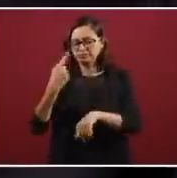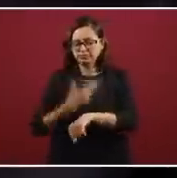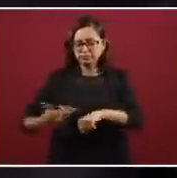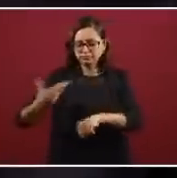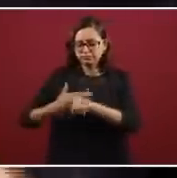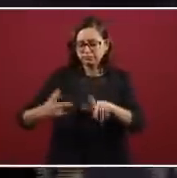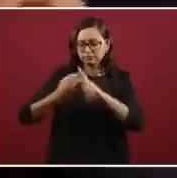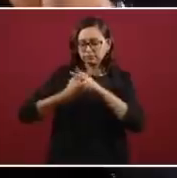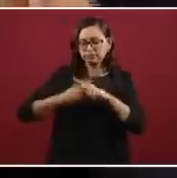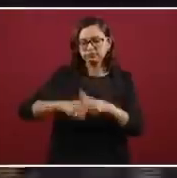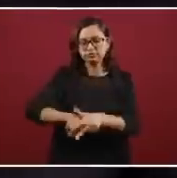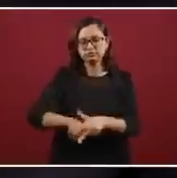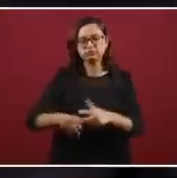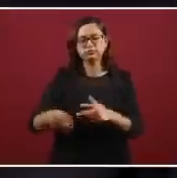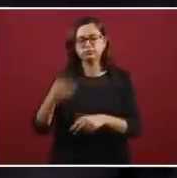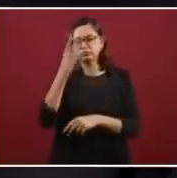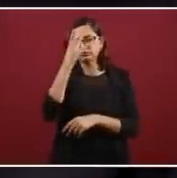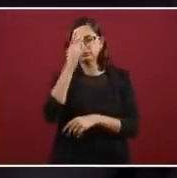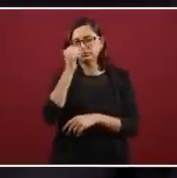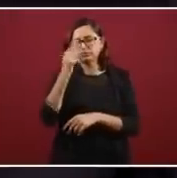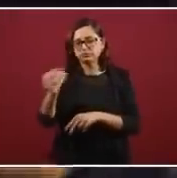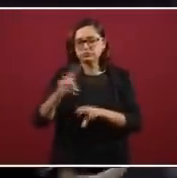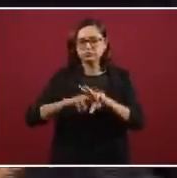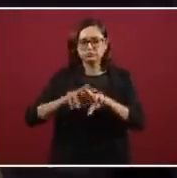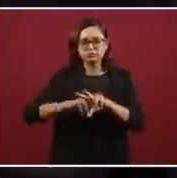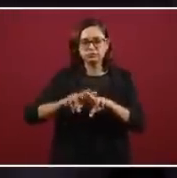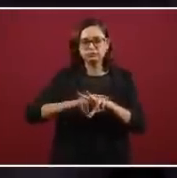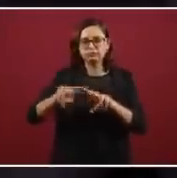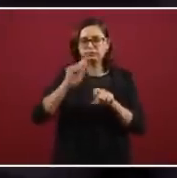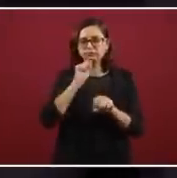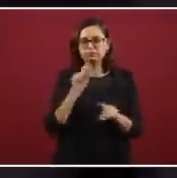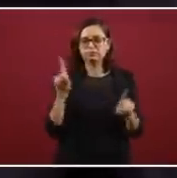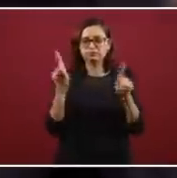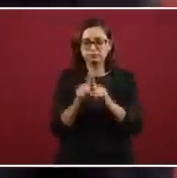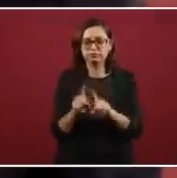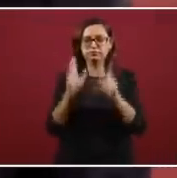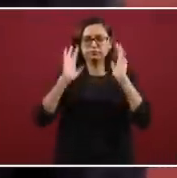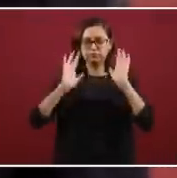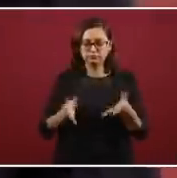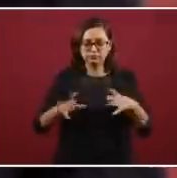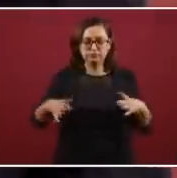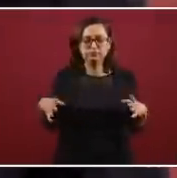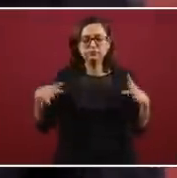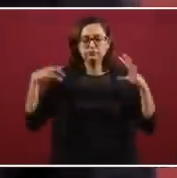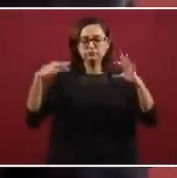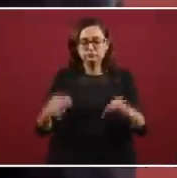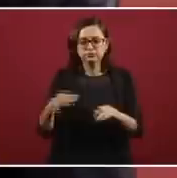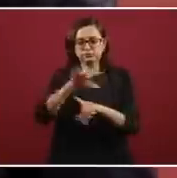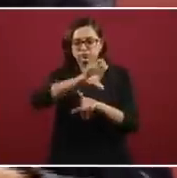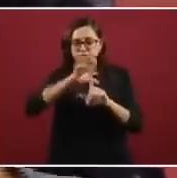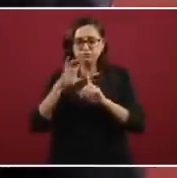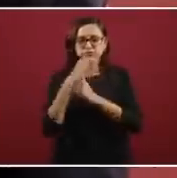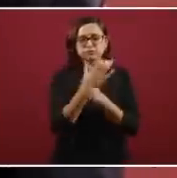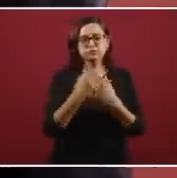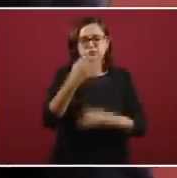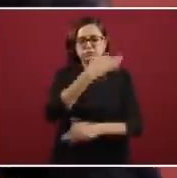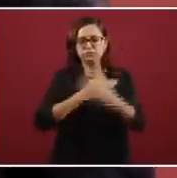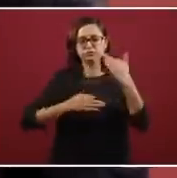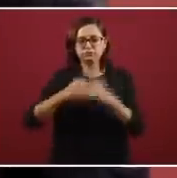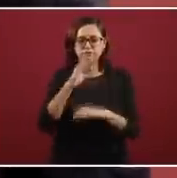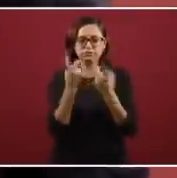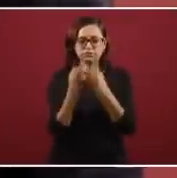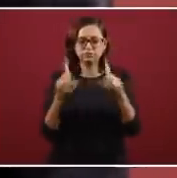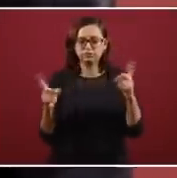Maya, ya se creó el organismo que va a manejar todo lo que es el desarrollo